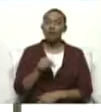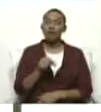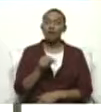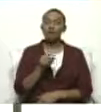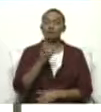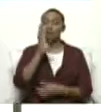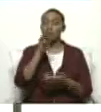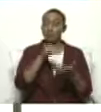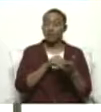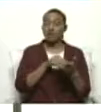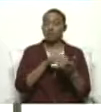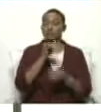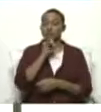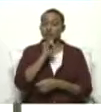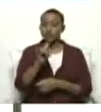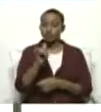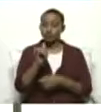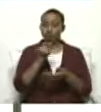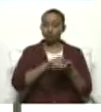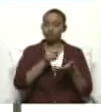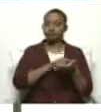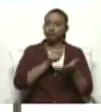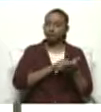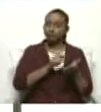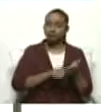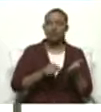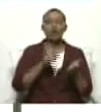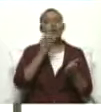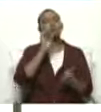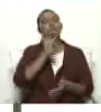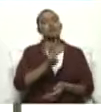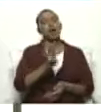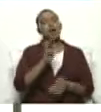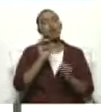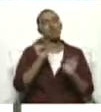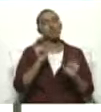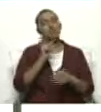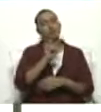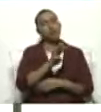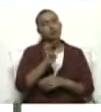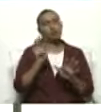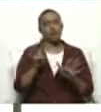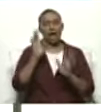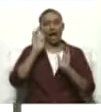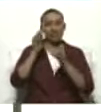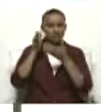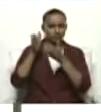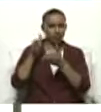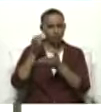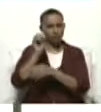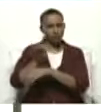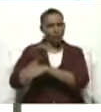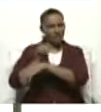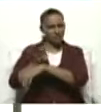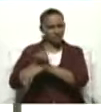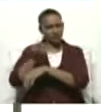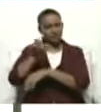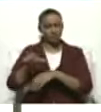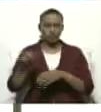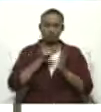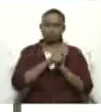dado 239 orientaciones y hemos agilizado 90 causas.